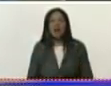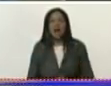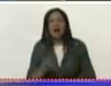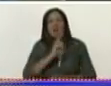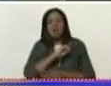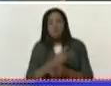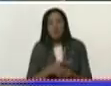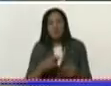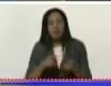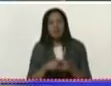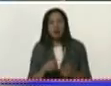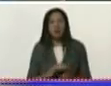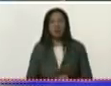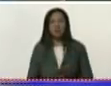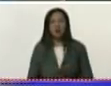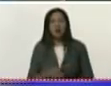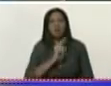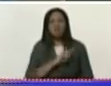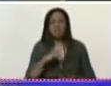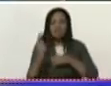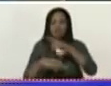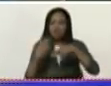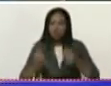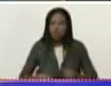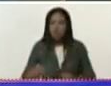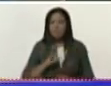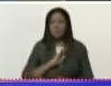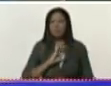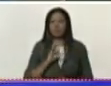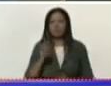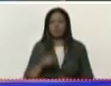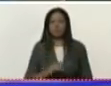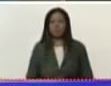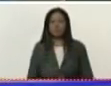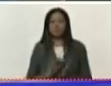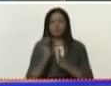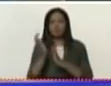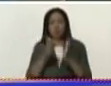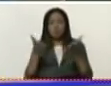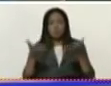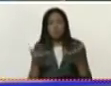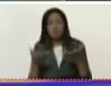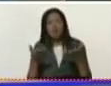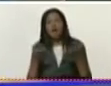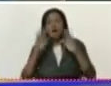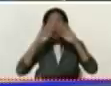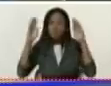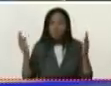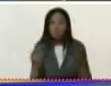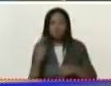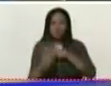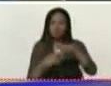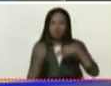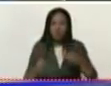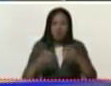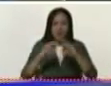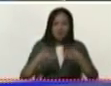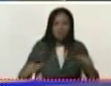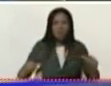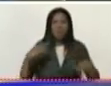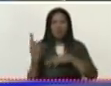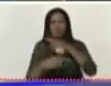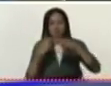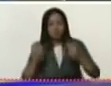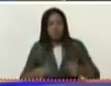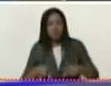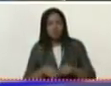fuerza, fuerza revolucionaria. Jesús vino al mundo a revolucionar la tierra, a